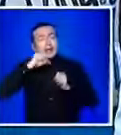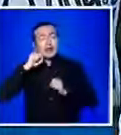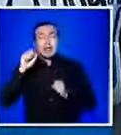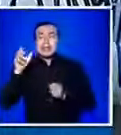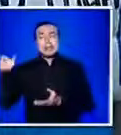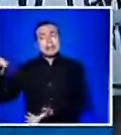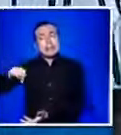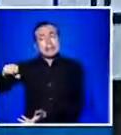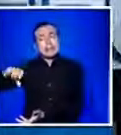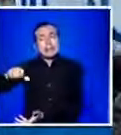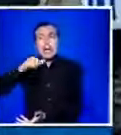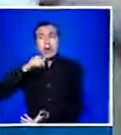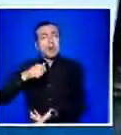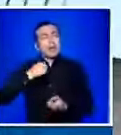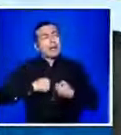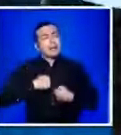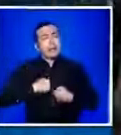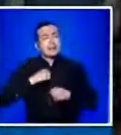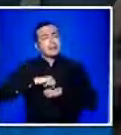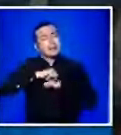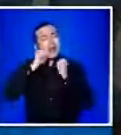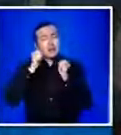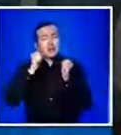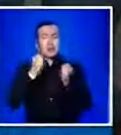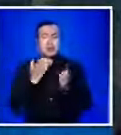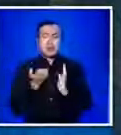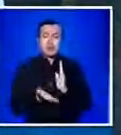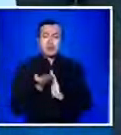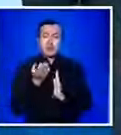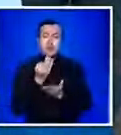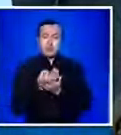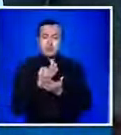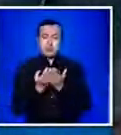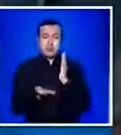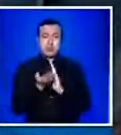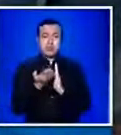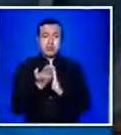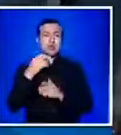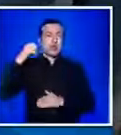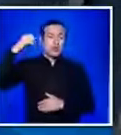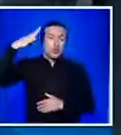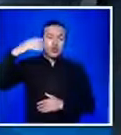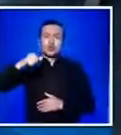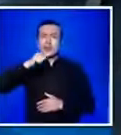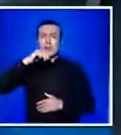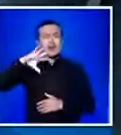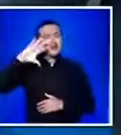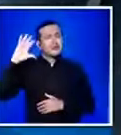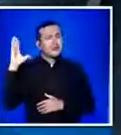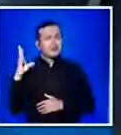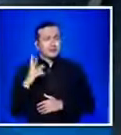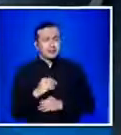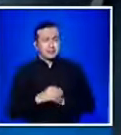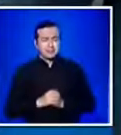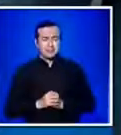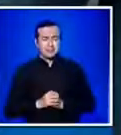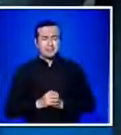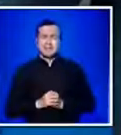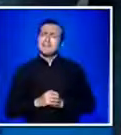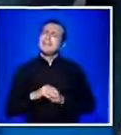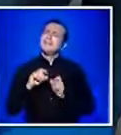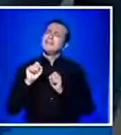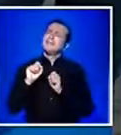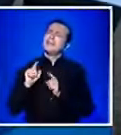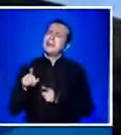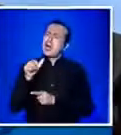bañarse uno. No es justo. Y las planillas han subido todas, tanto de la luz como del agua. Y me decían, cuando les dan agua,